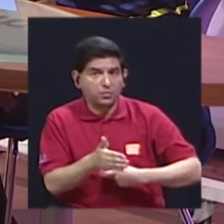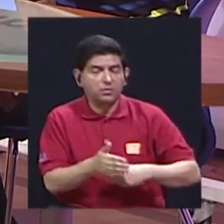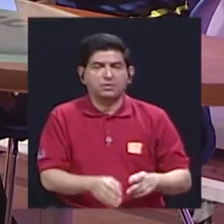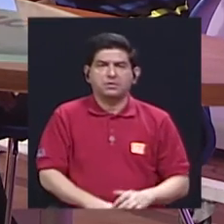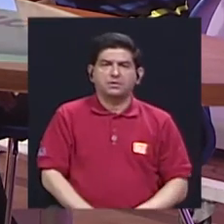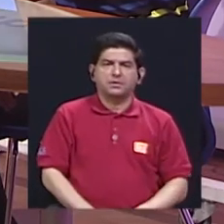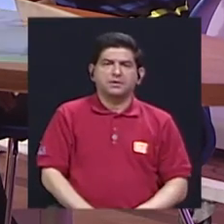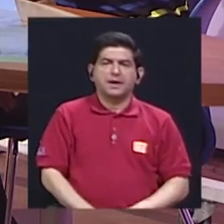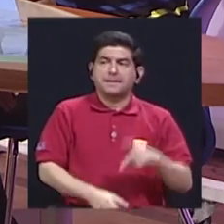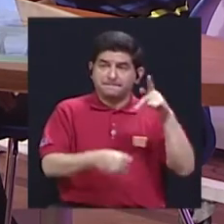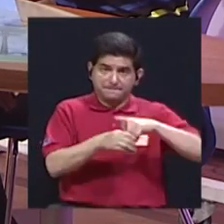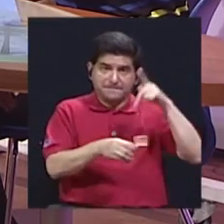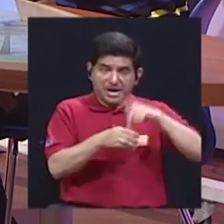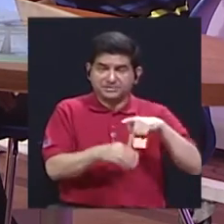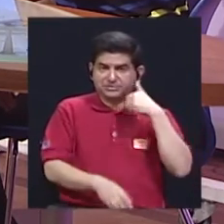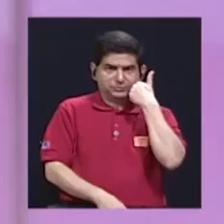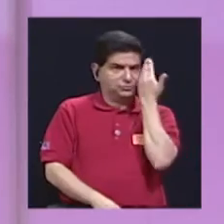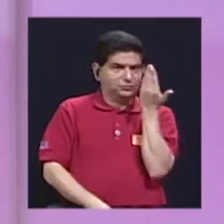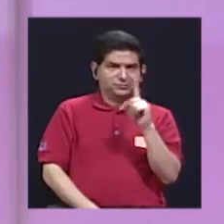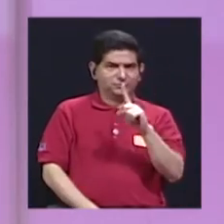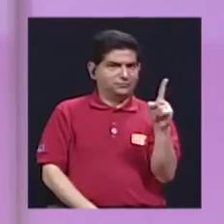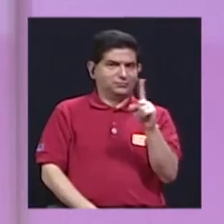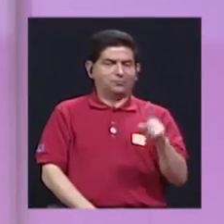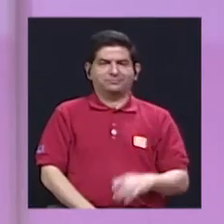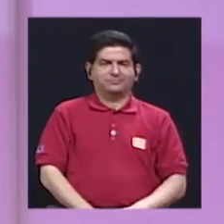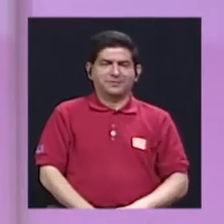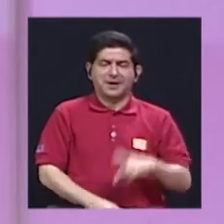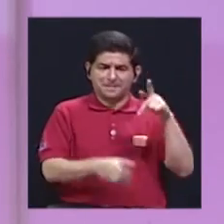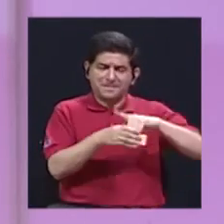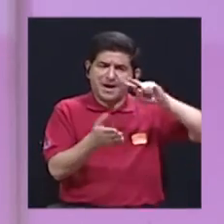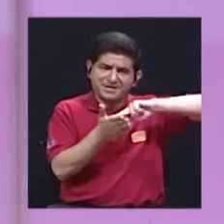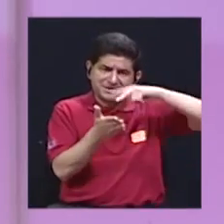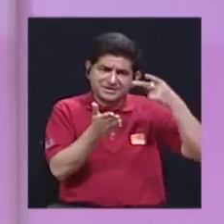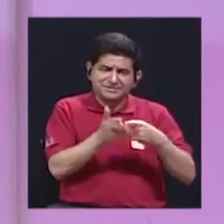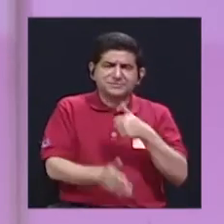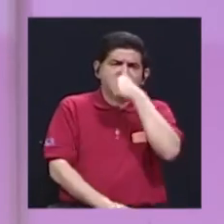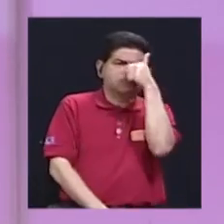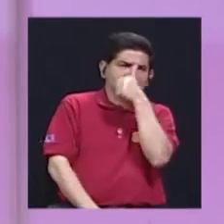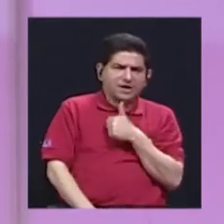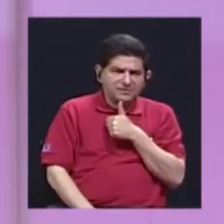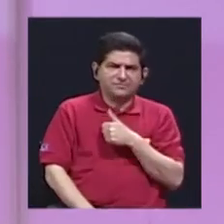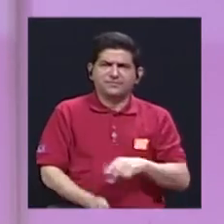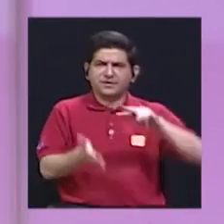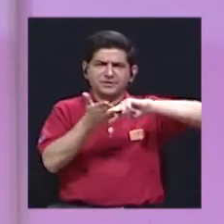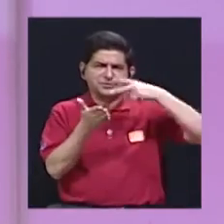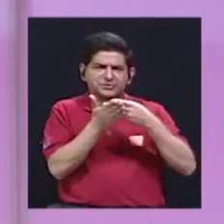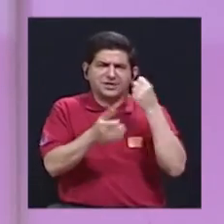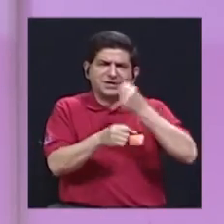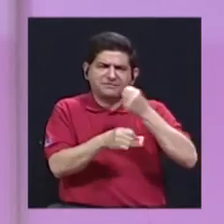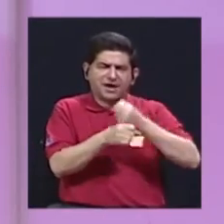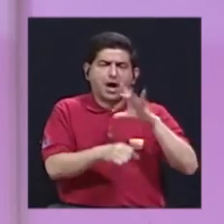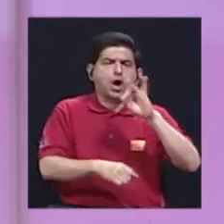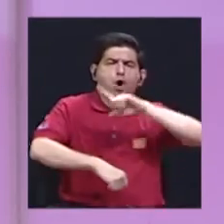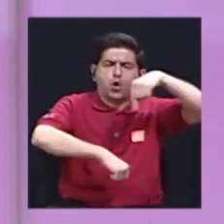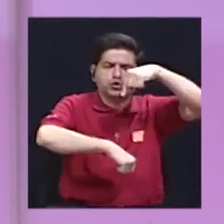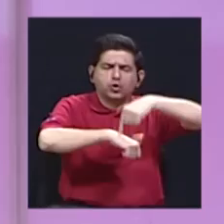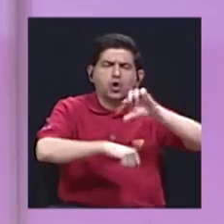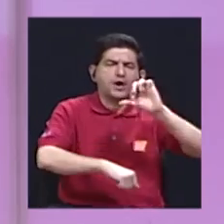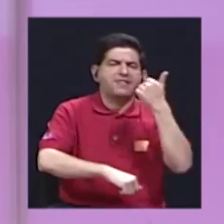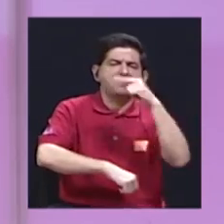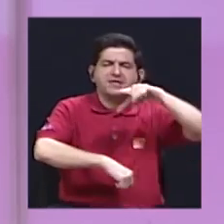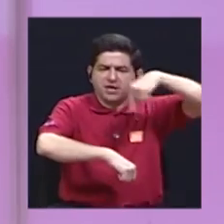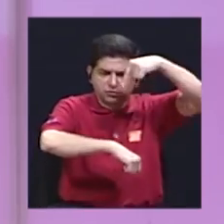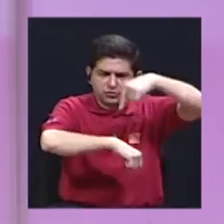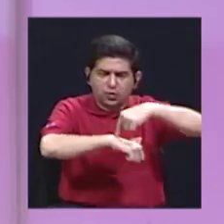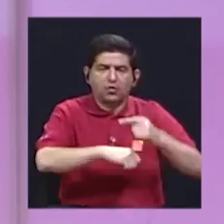la participación no es fácil la participación implica sacrificios implica trabajar 8 horas o 10 horas